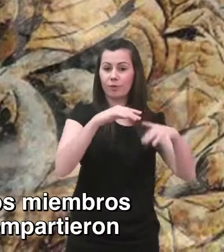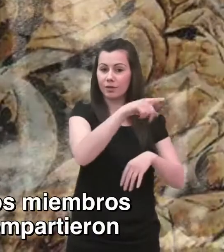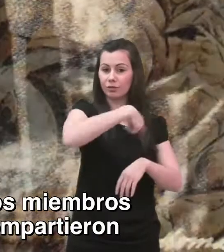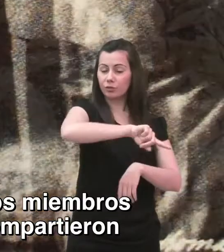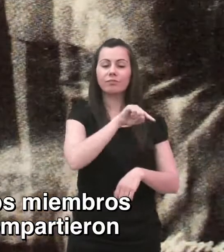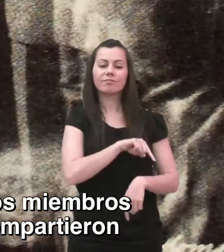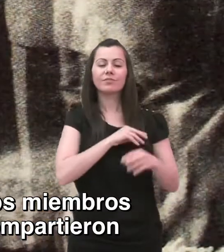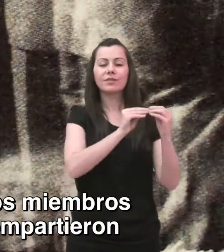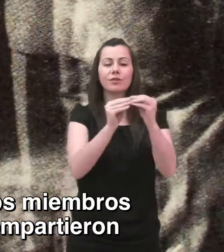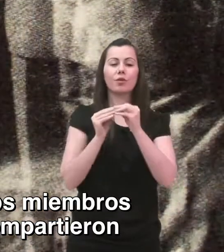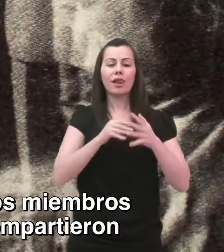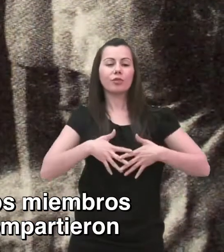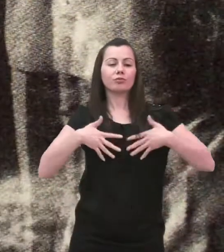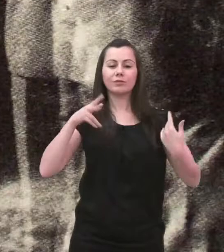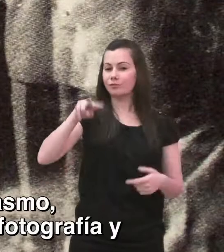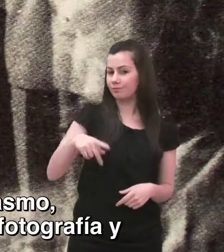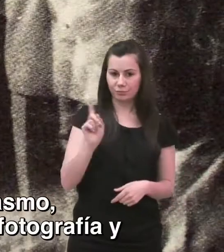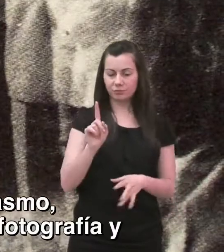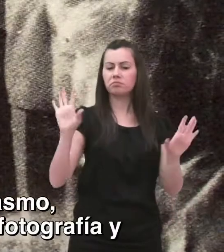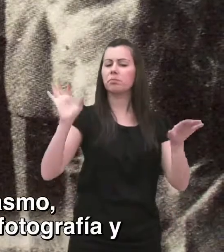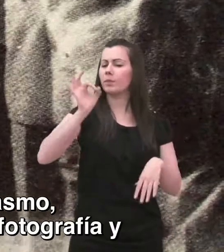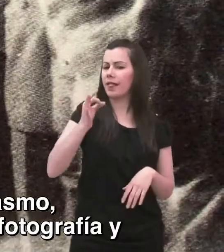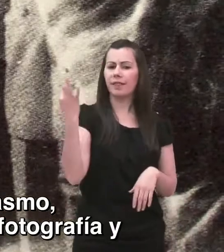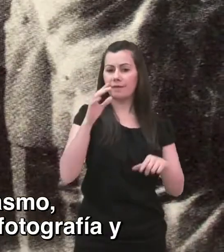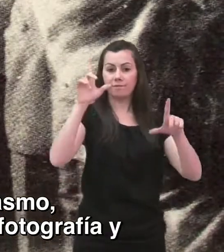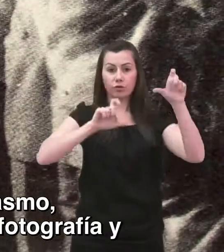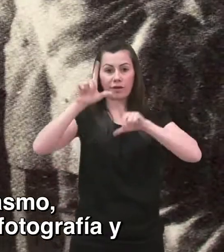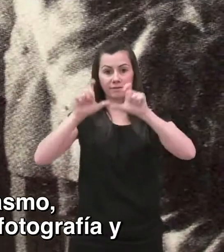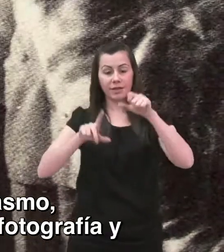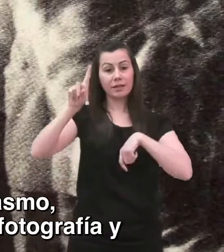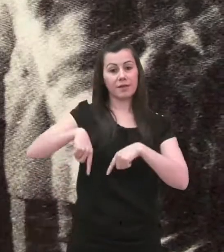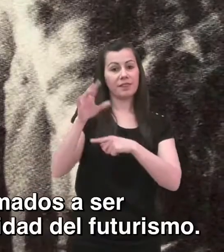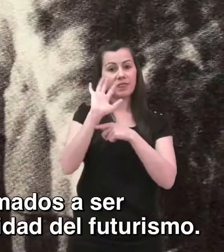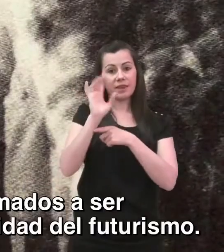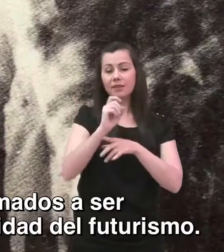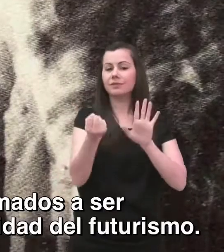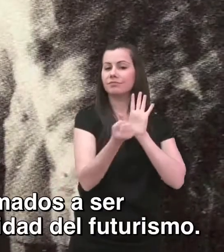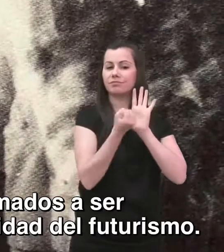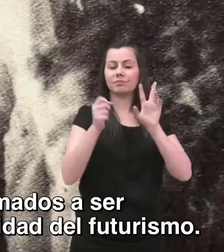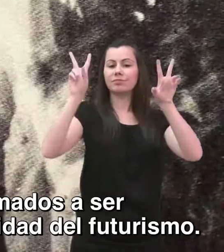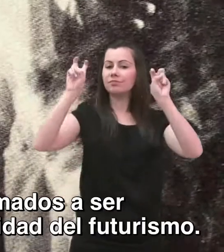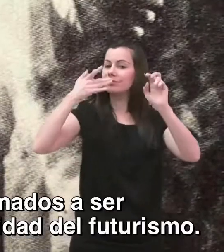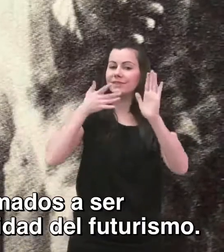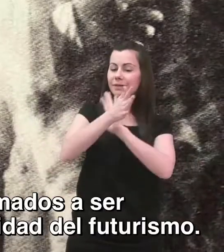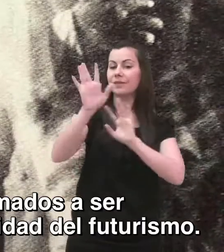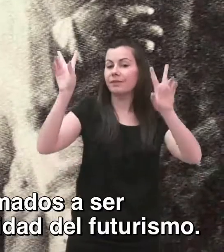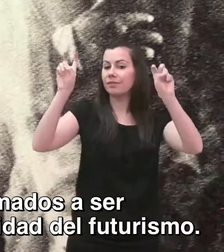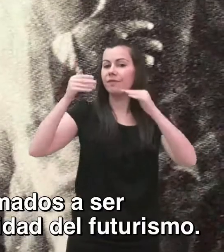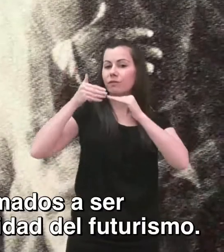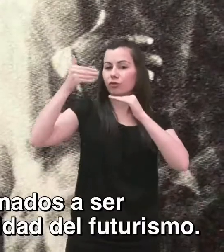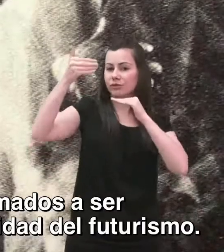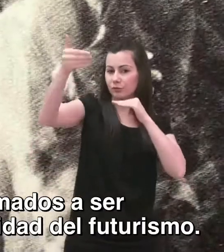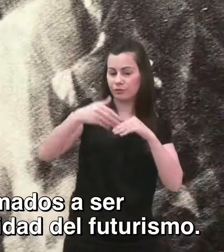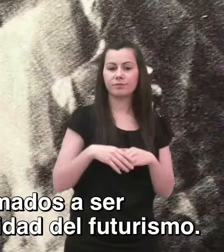Aunque no todos los miembros del movimiento compartieron igual entusiasmo, lo cierto es que la fotografía y el cine estaban llamados a ser una de las señas